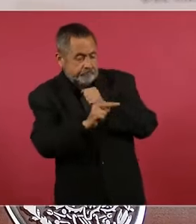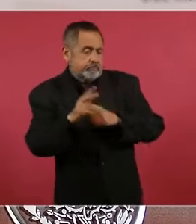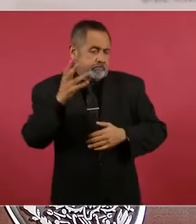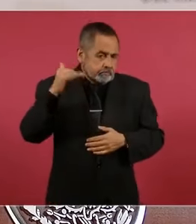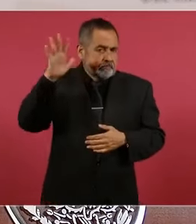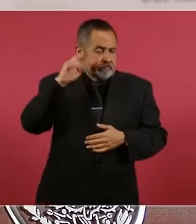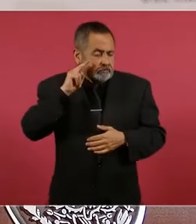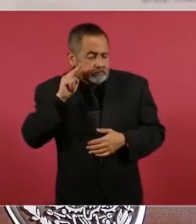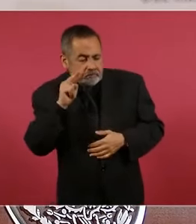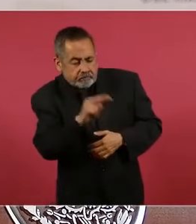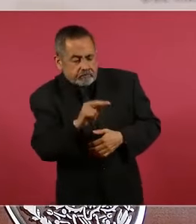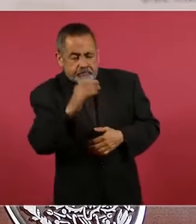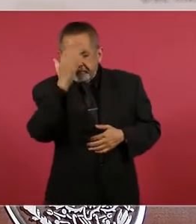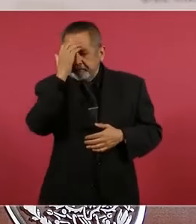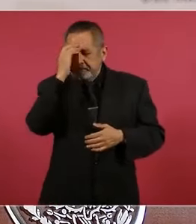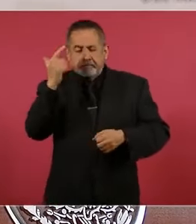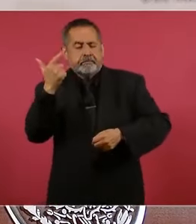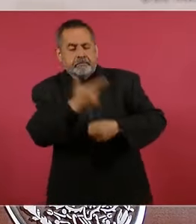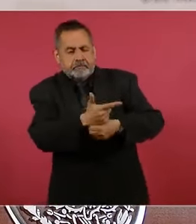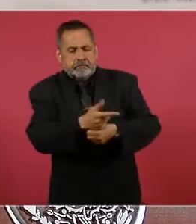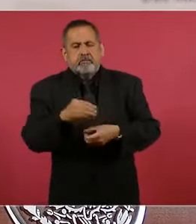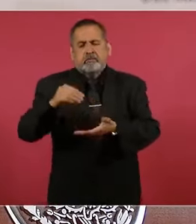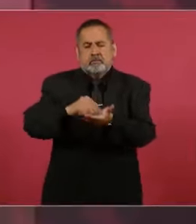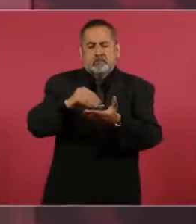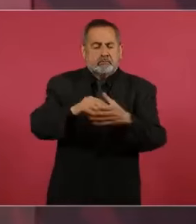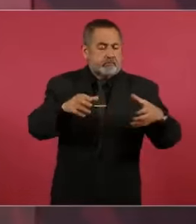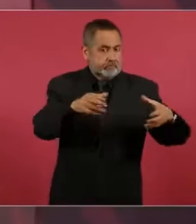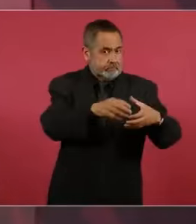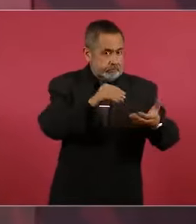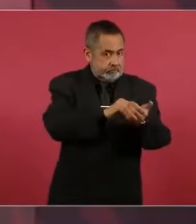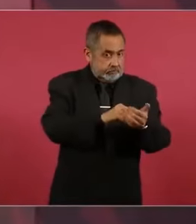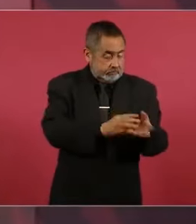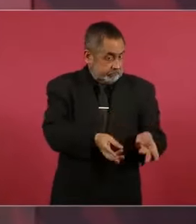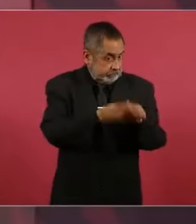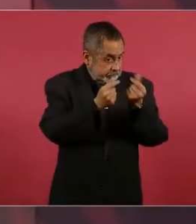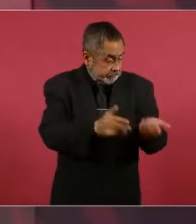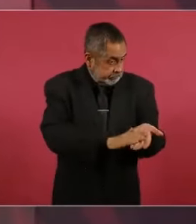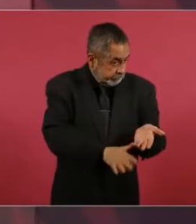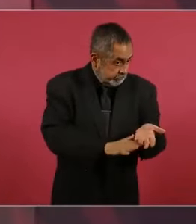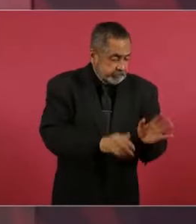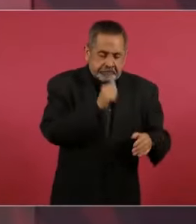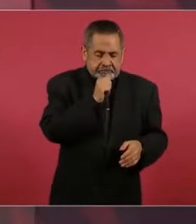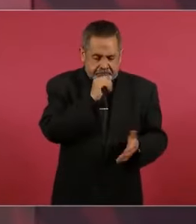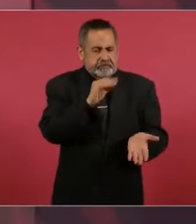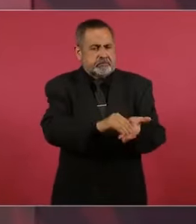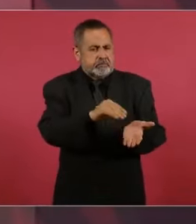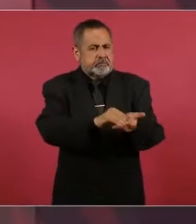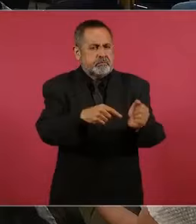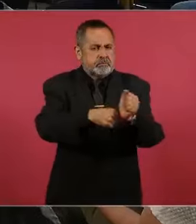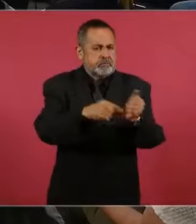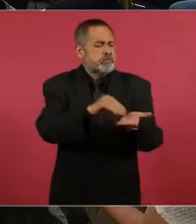era y sigue siendo, porque no acaba de desaparecer.